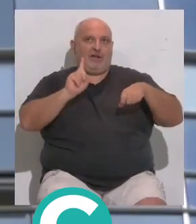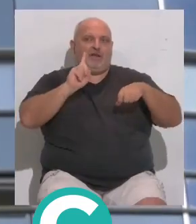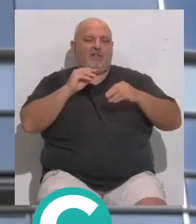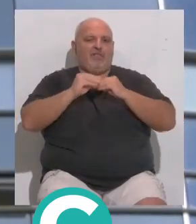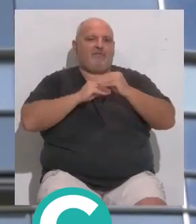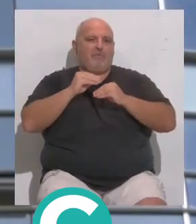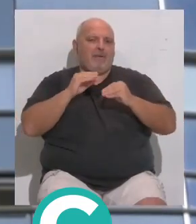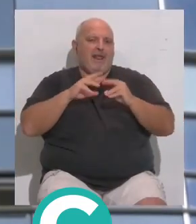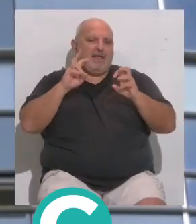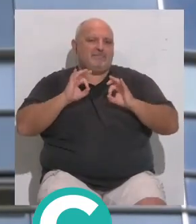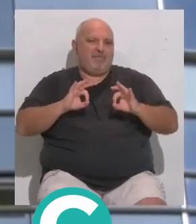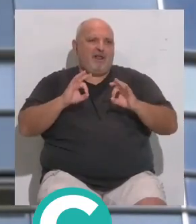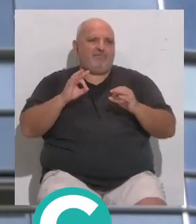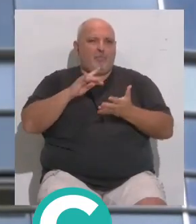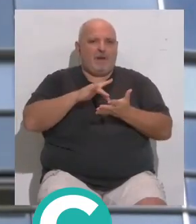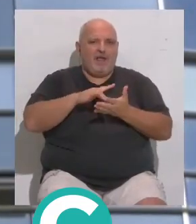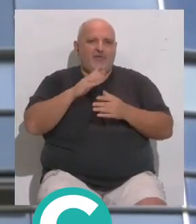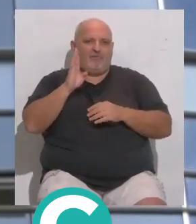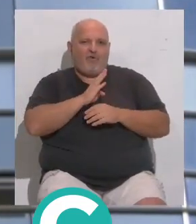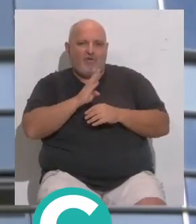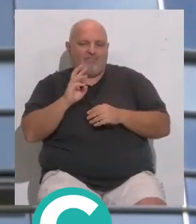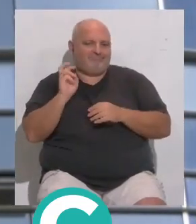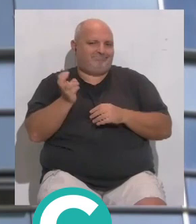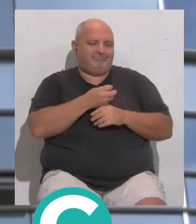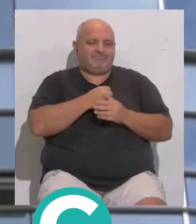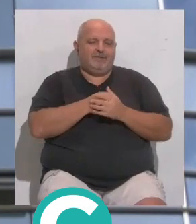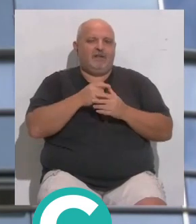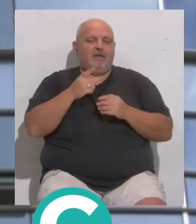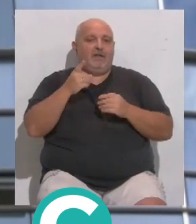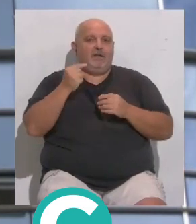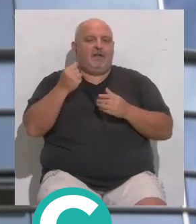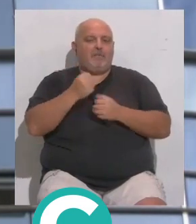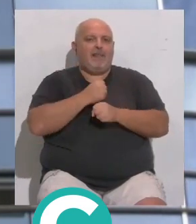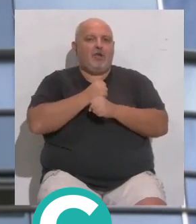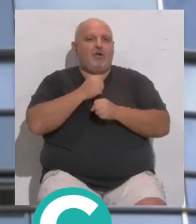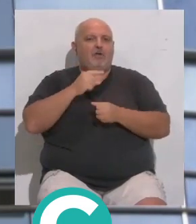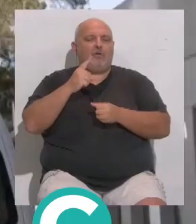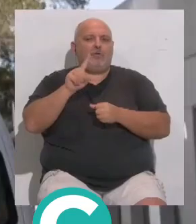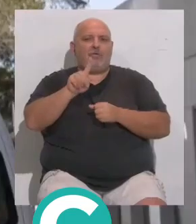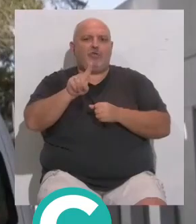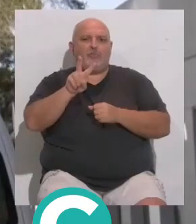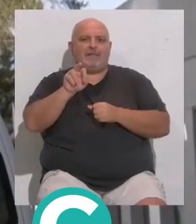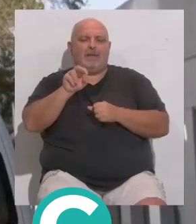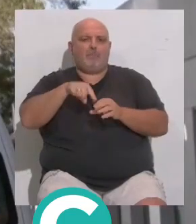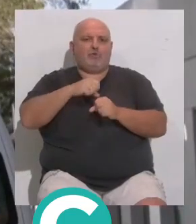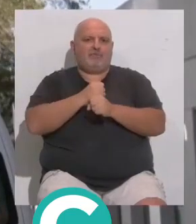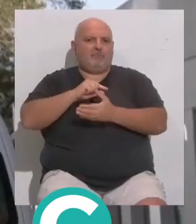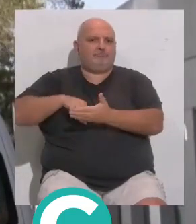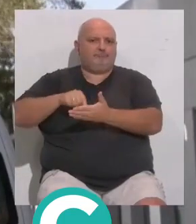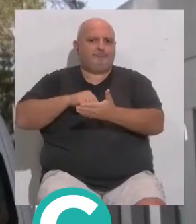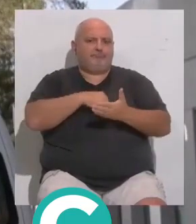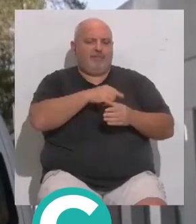con privilegiadas vistas al Estadio Nuevo Mirandilla. En términos de empleo, supondrá unos 120 puestos de